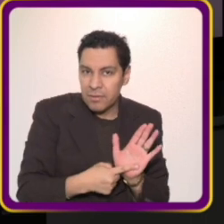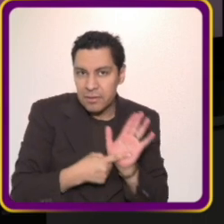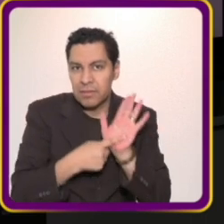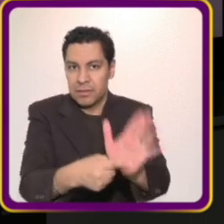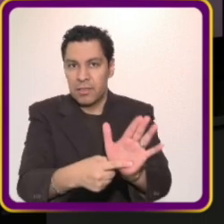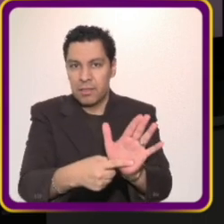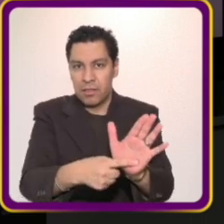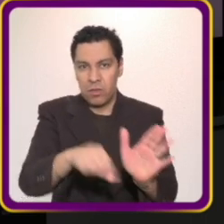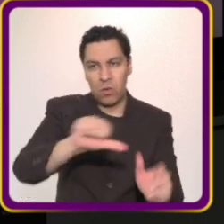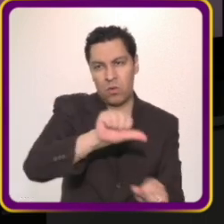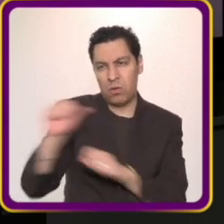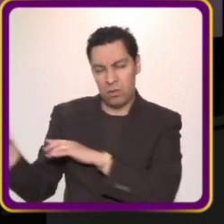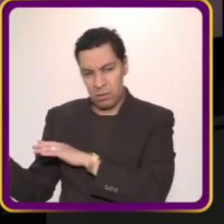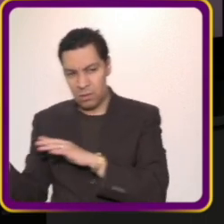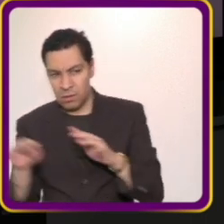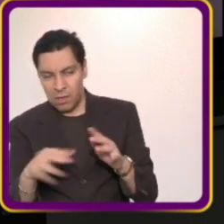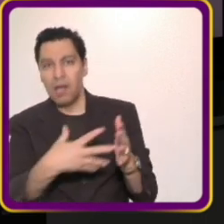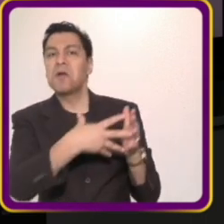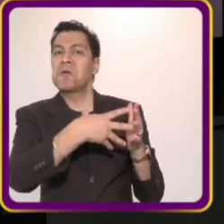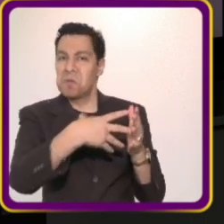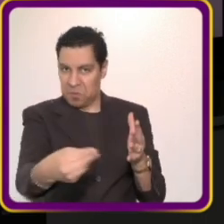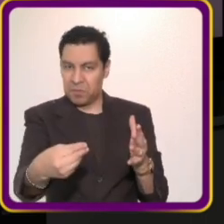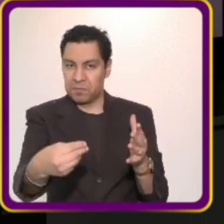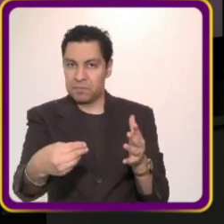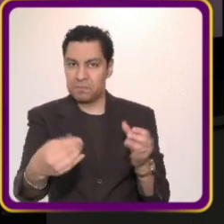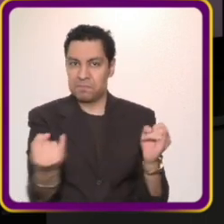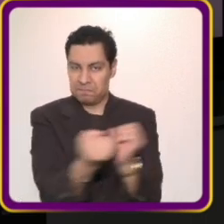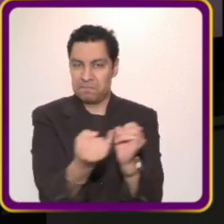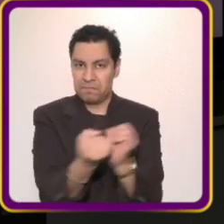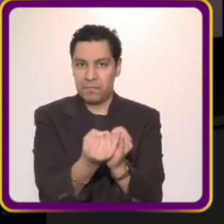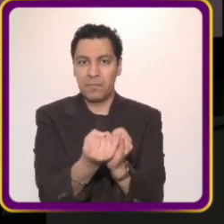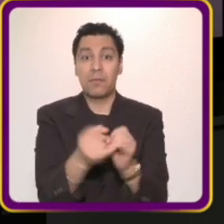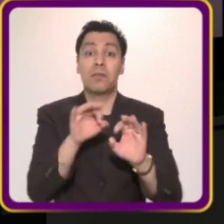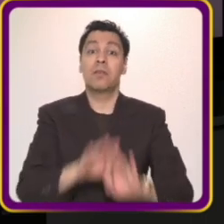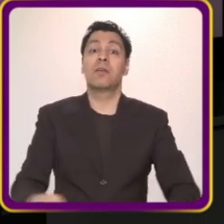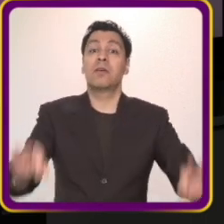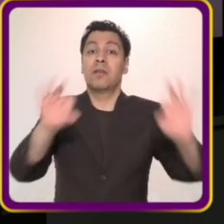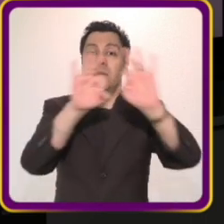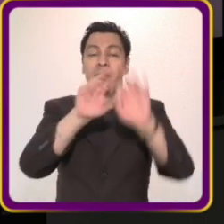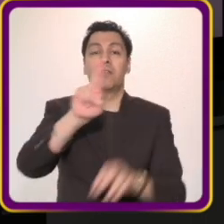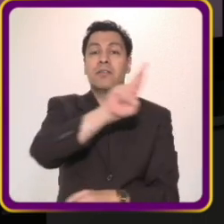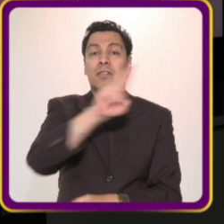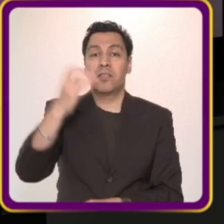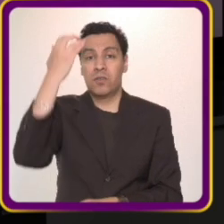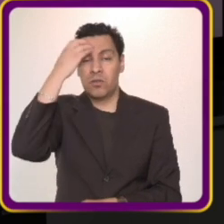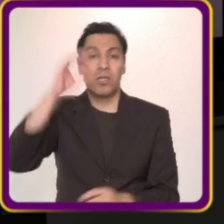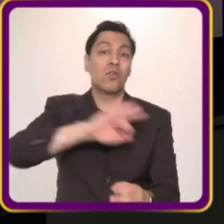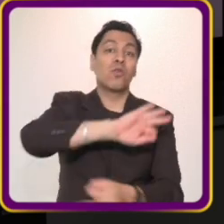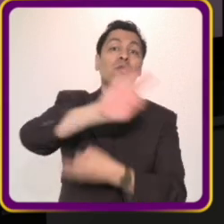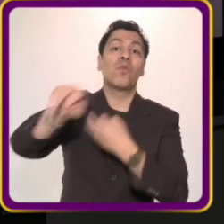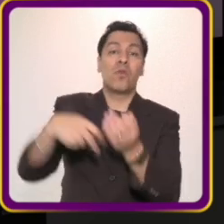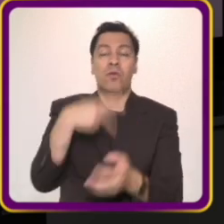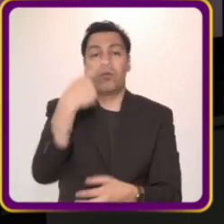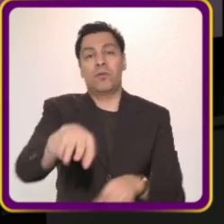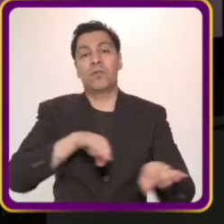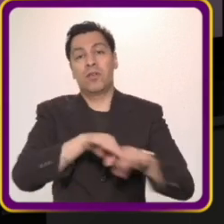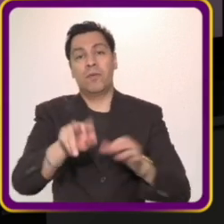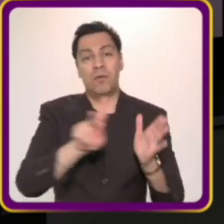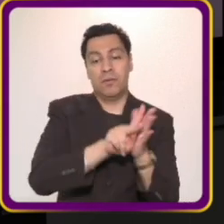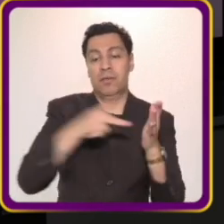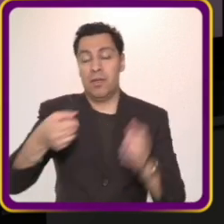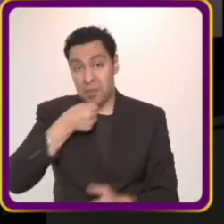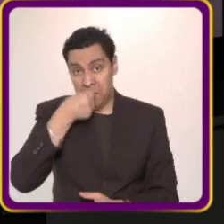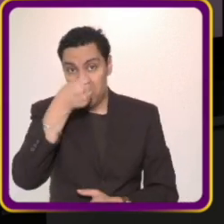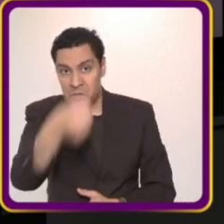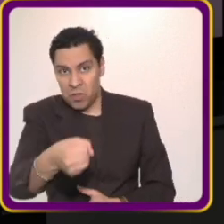pasos. Igualmente, quiero aprovechar para reconocer a todas las personas periodistas que se sumaron a esta iniciativa,